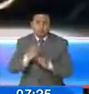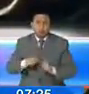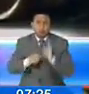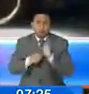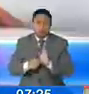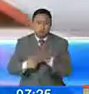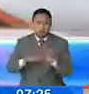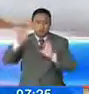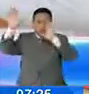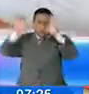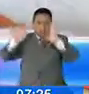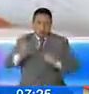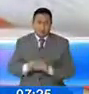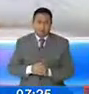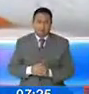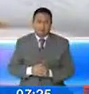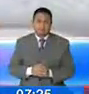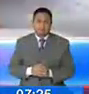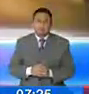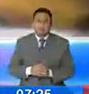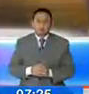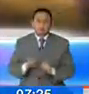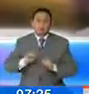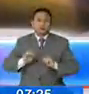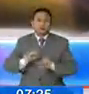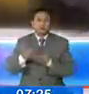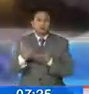mediante ferias artesanales u otro tipo de ferias,